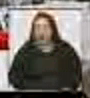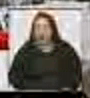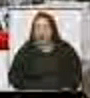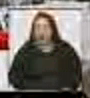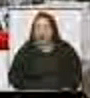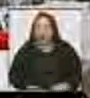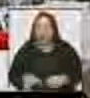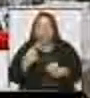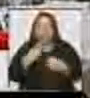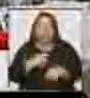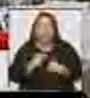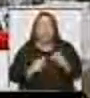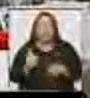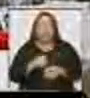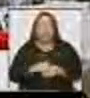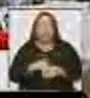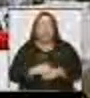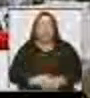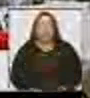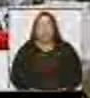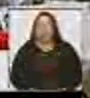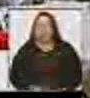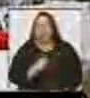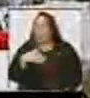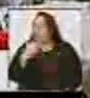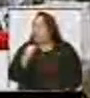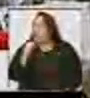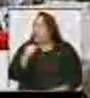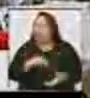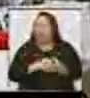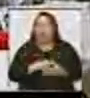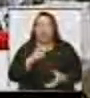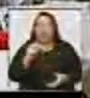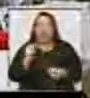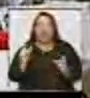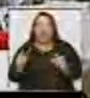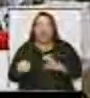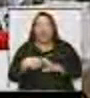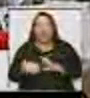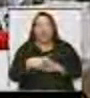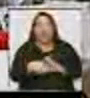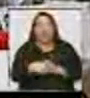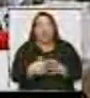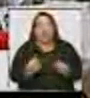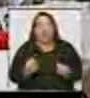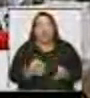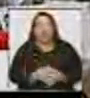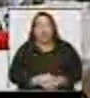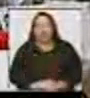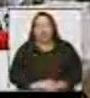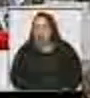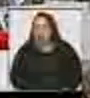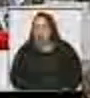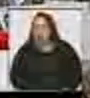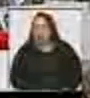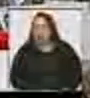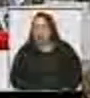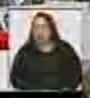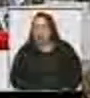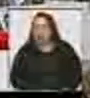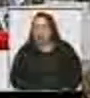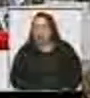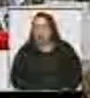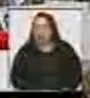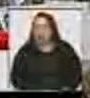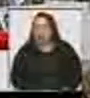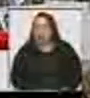terminan perdiendo la plata de los ahorristas y después ganan millonarias comisiones que evidentemente generan indignación y malestar. Este